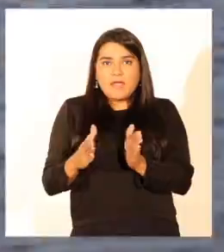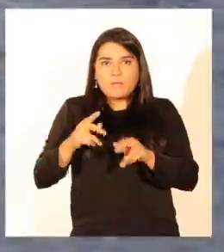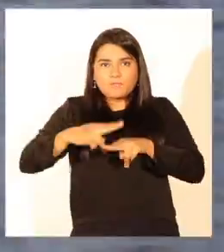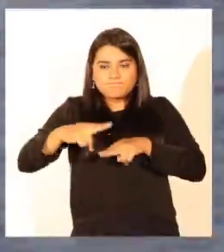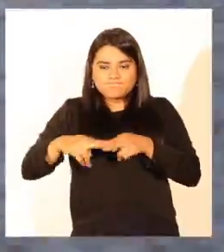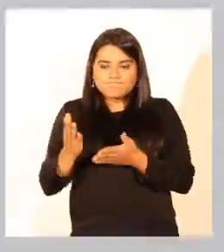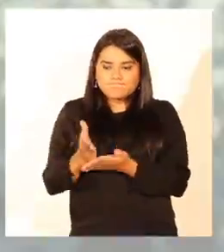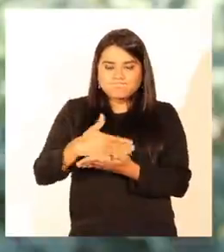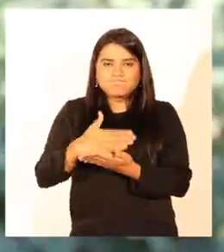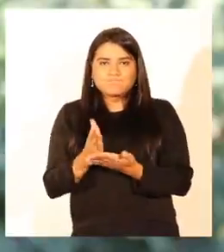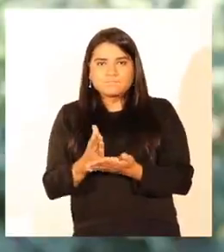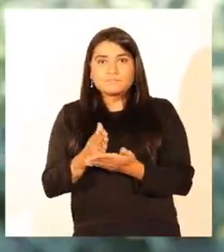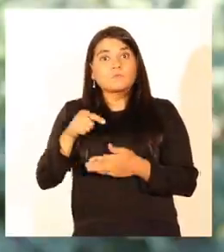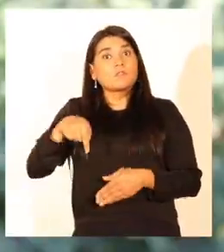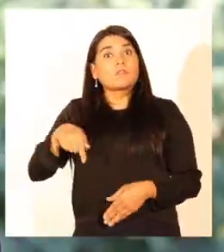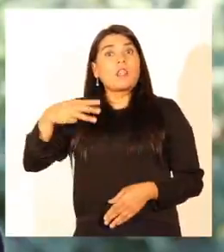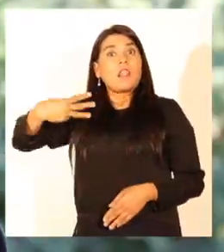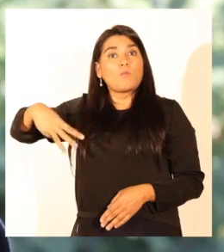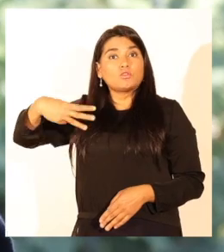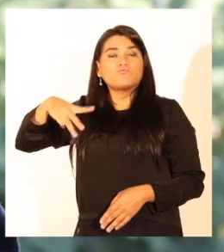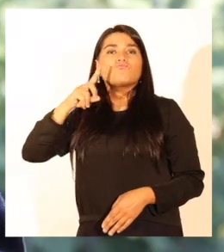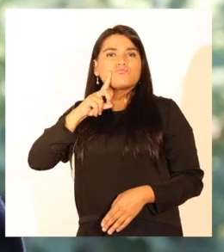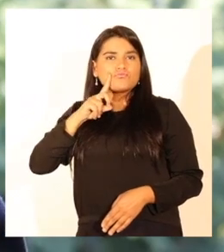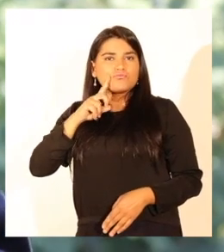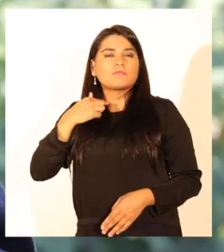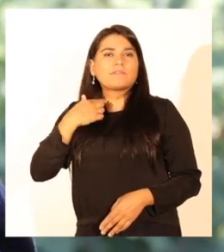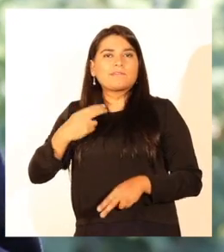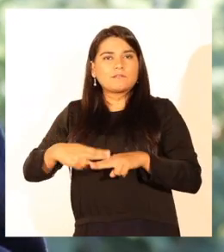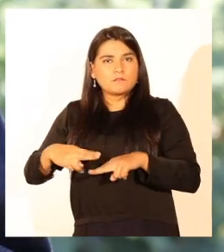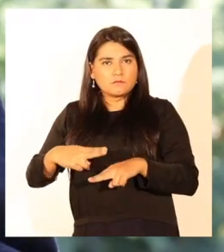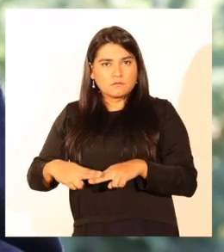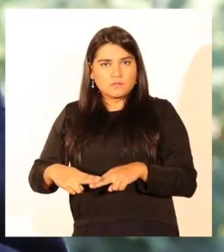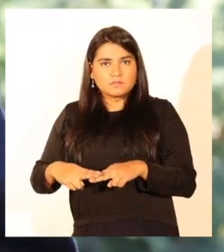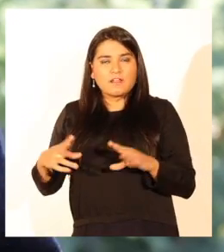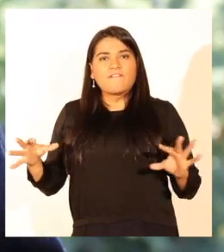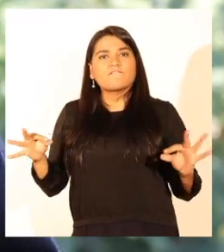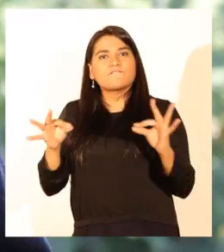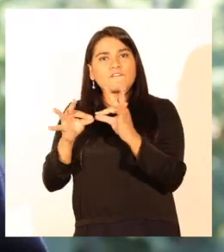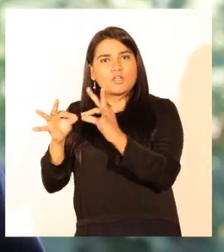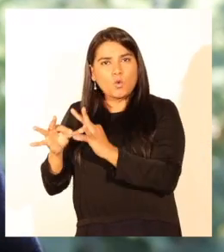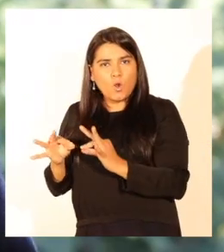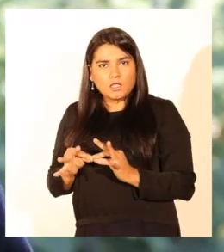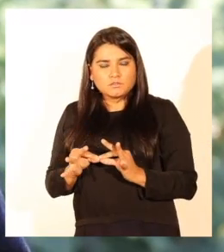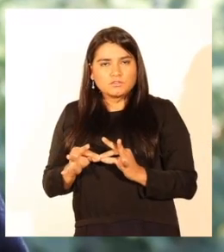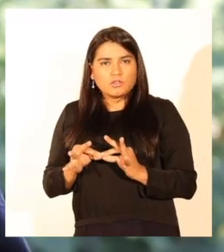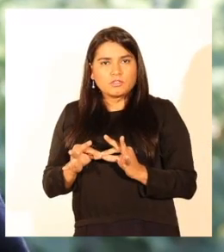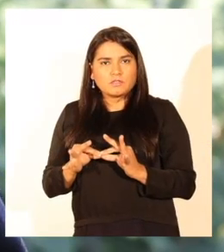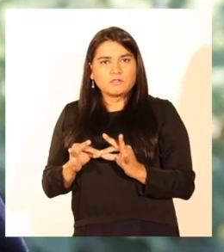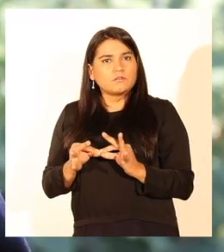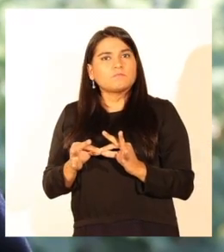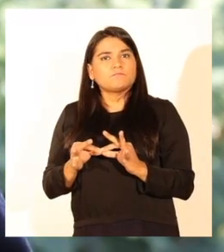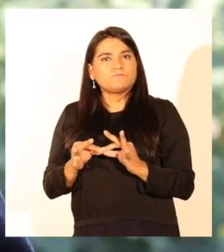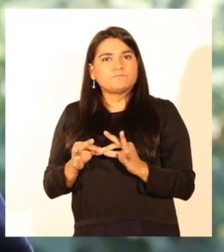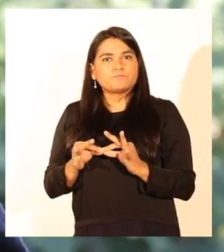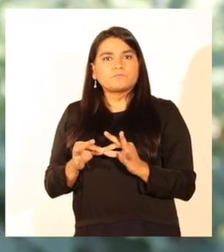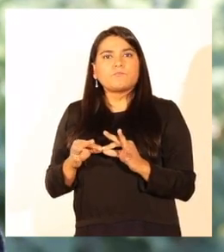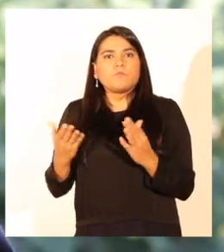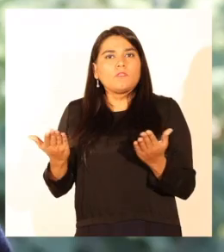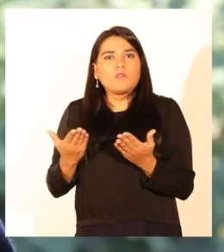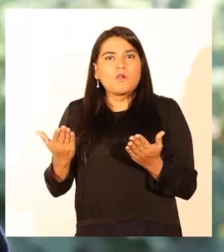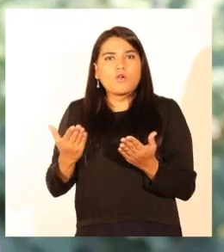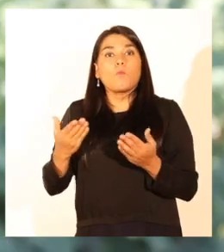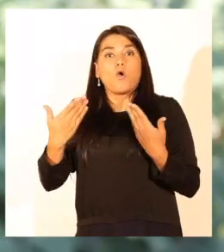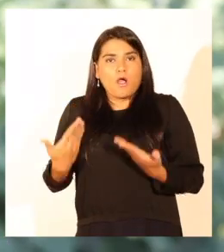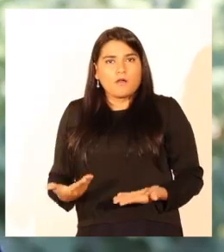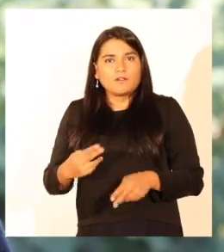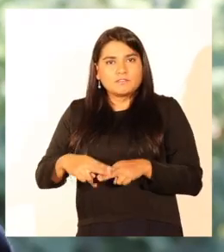implementación. La municipalidad tiene que hacer vinculaciones, indudablemente, como